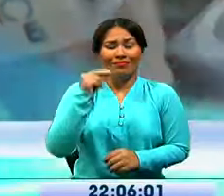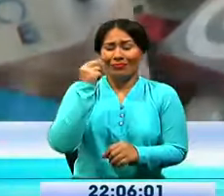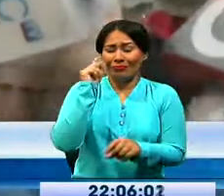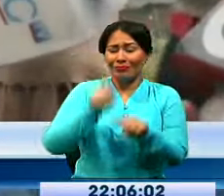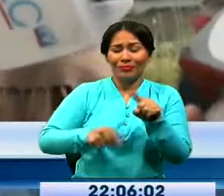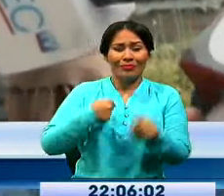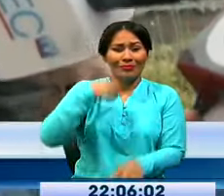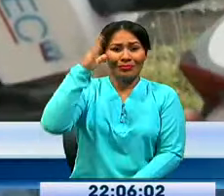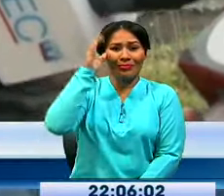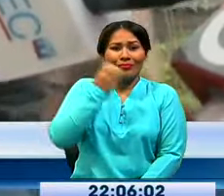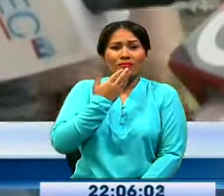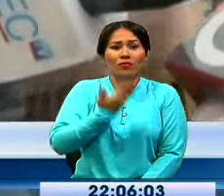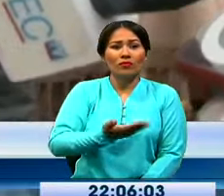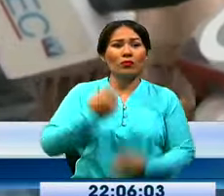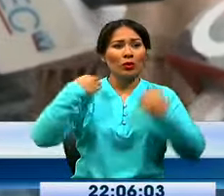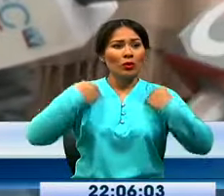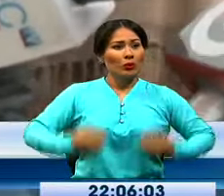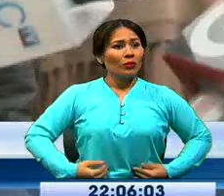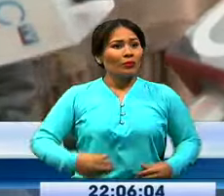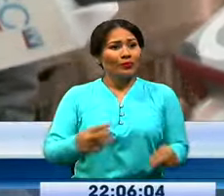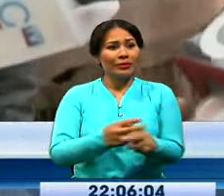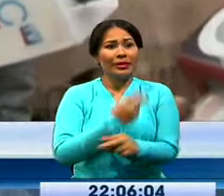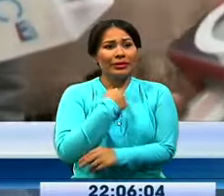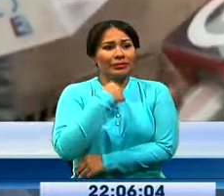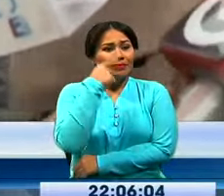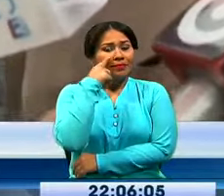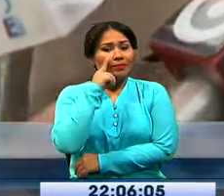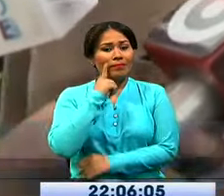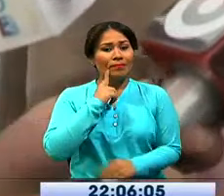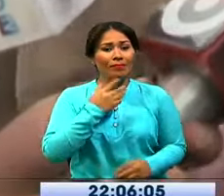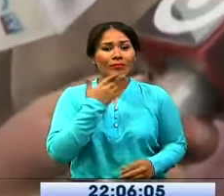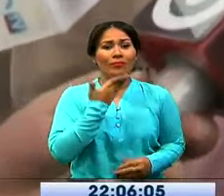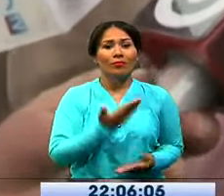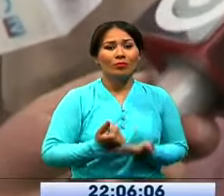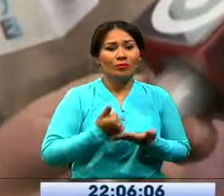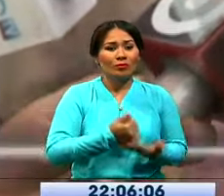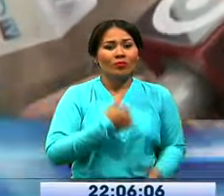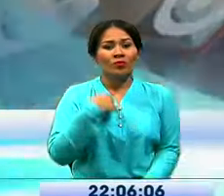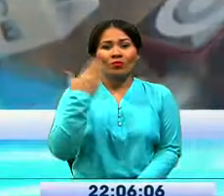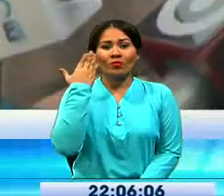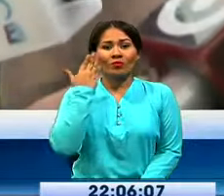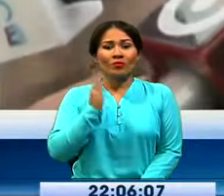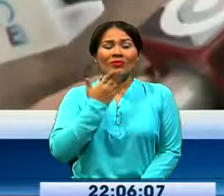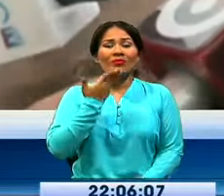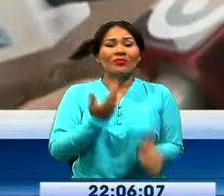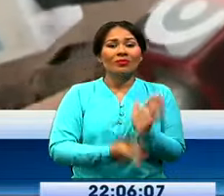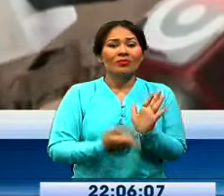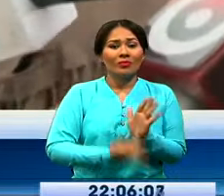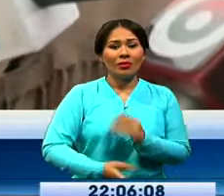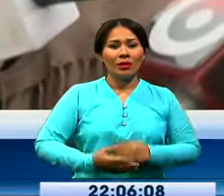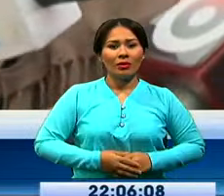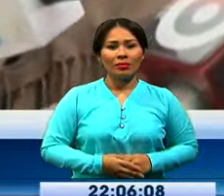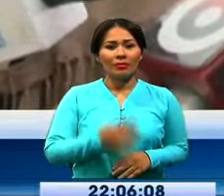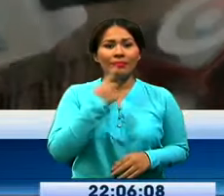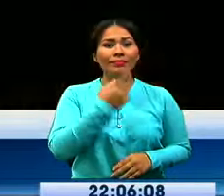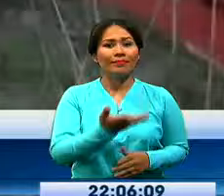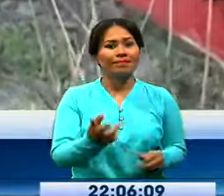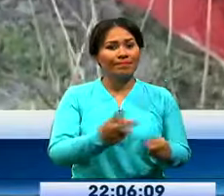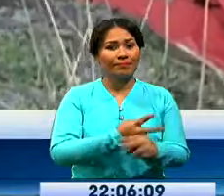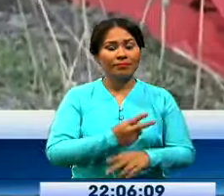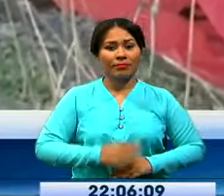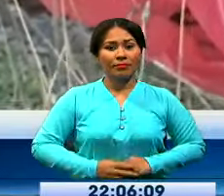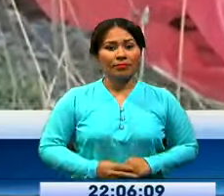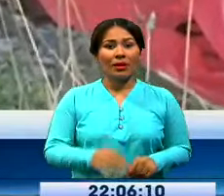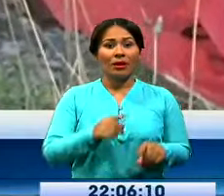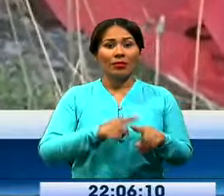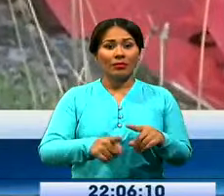solteros. Soy sola, no tengo ni papá ni mamá. Pido de favor porque en esta cámara...